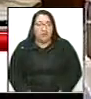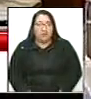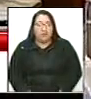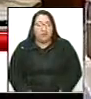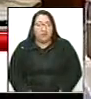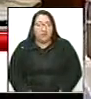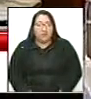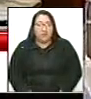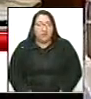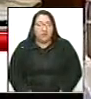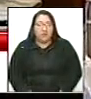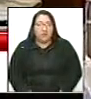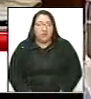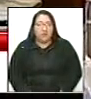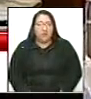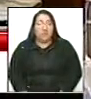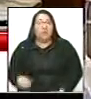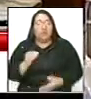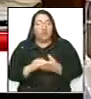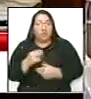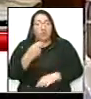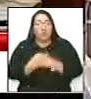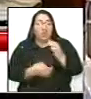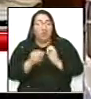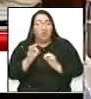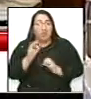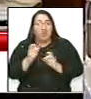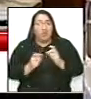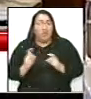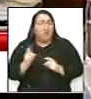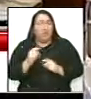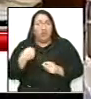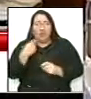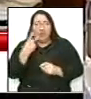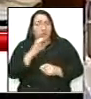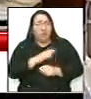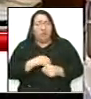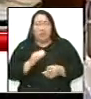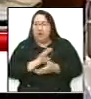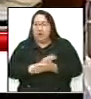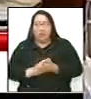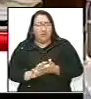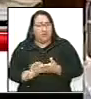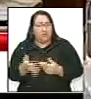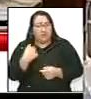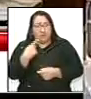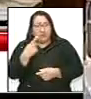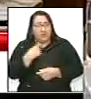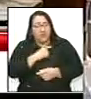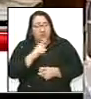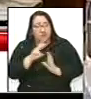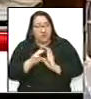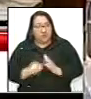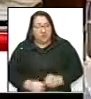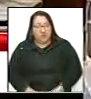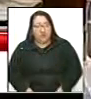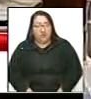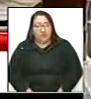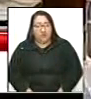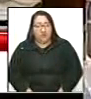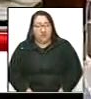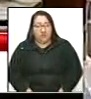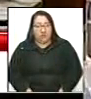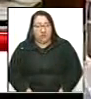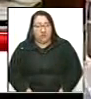de volver a juzgar a la persona por el mismo hecho, no estamos viendo el carácter holístico que tiene que tener una denuncia constitucional, y ese carácter holístico